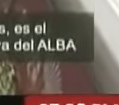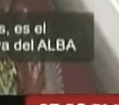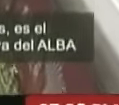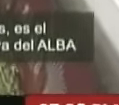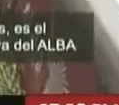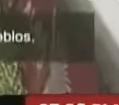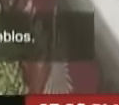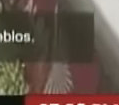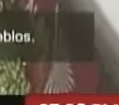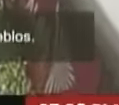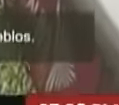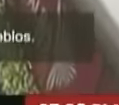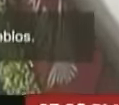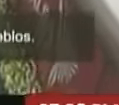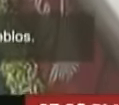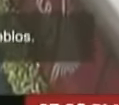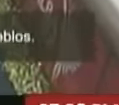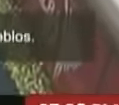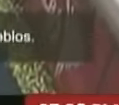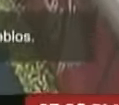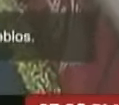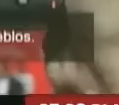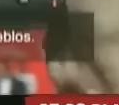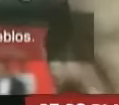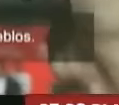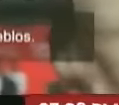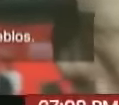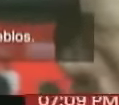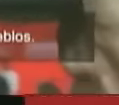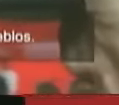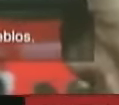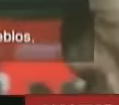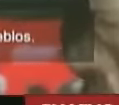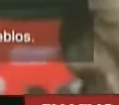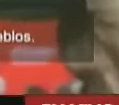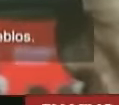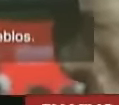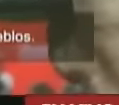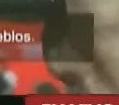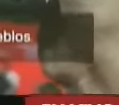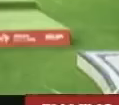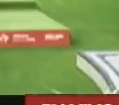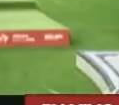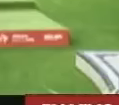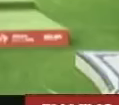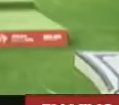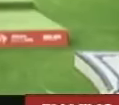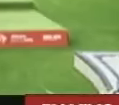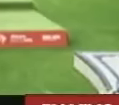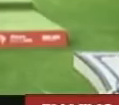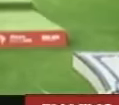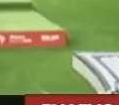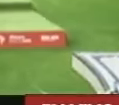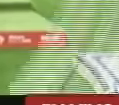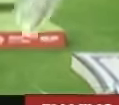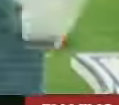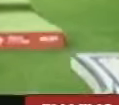alternativa del ALBA. Así que fortalezcamos el ALBA, sigamos uniendo a nuestros pueblos.